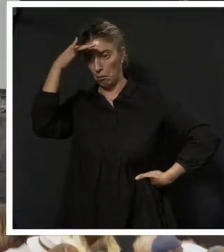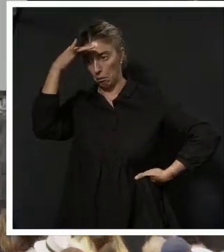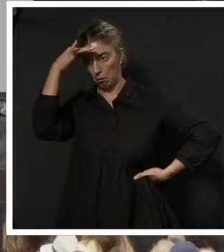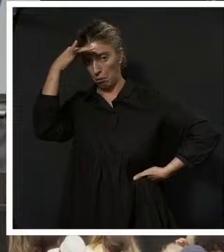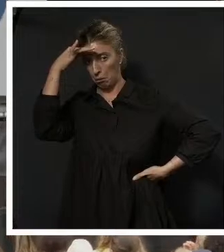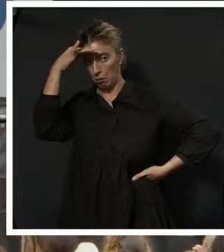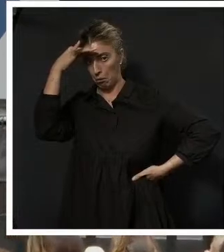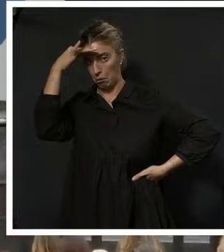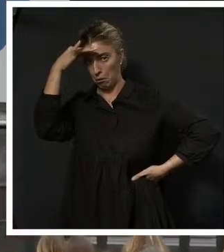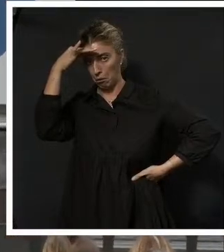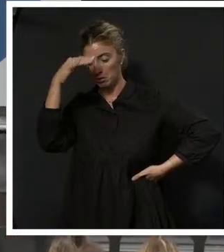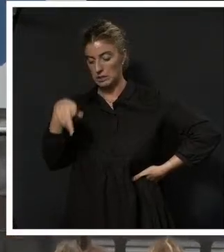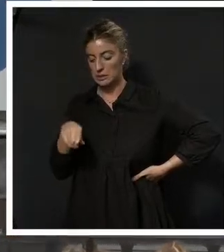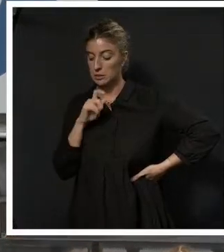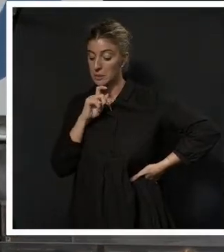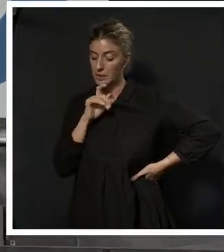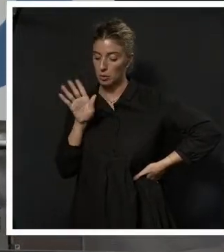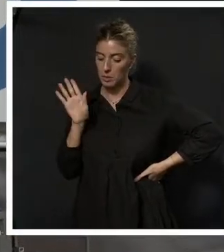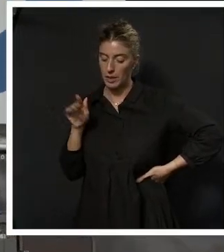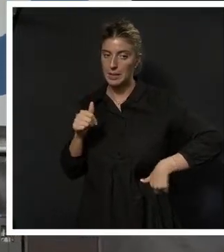de estar complicado